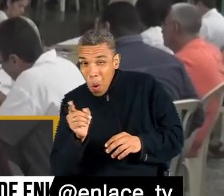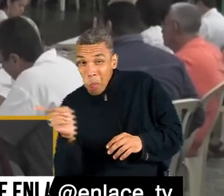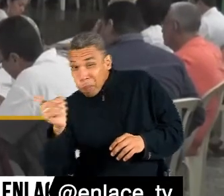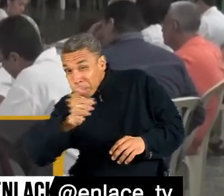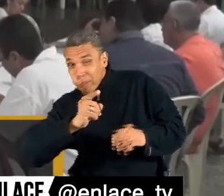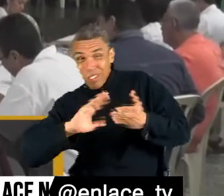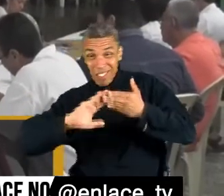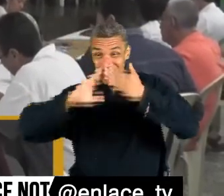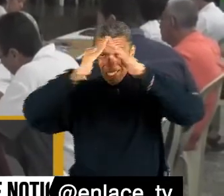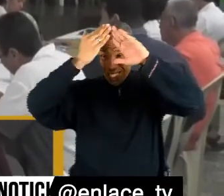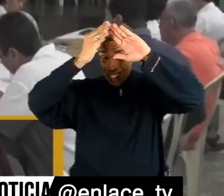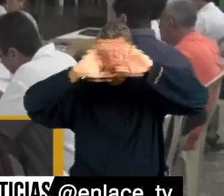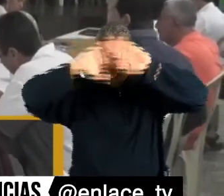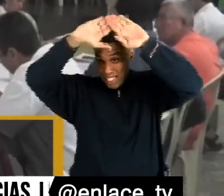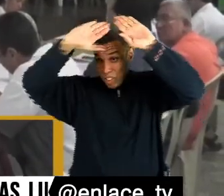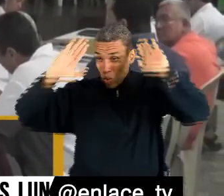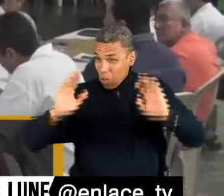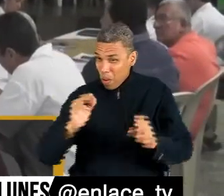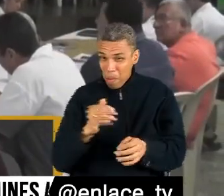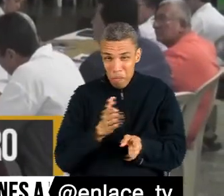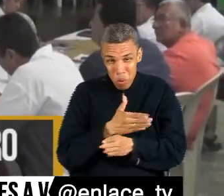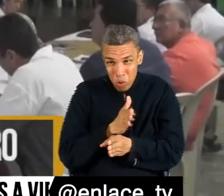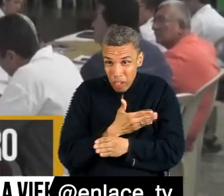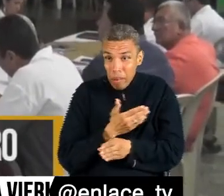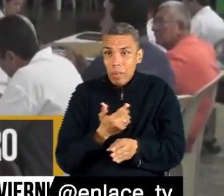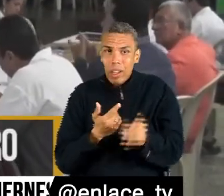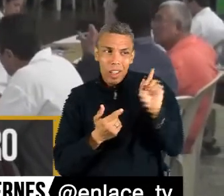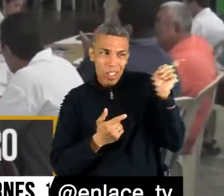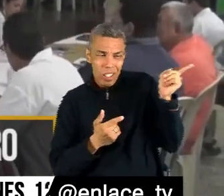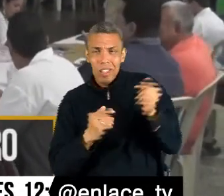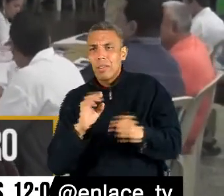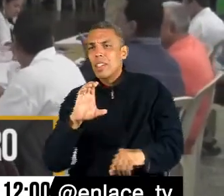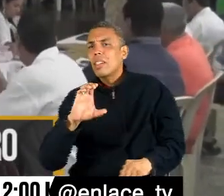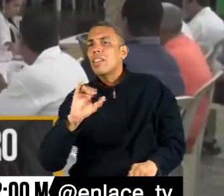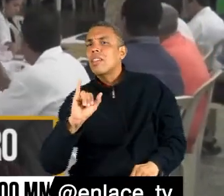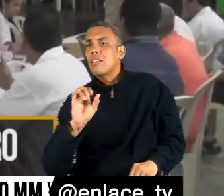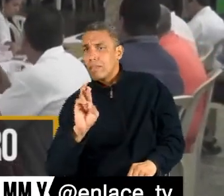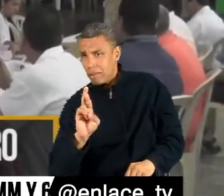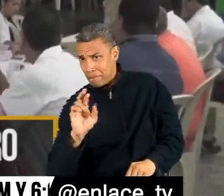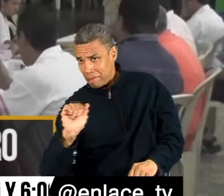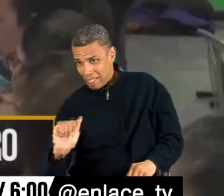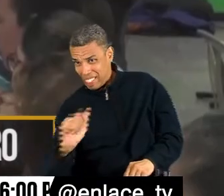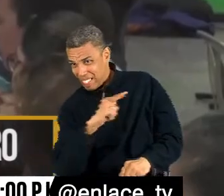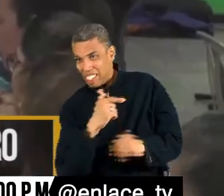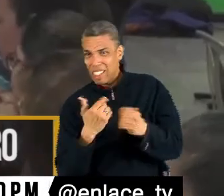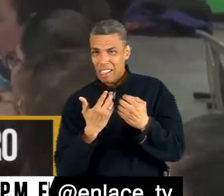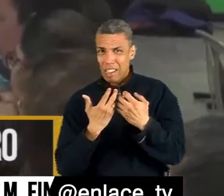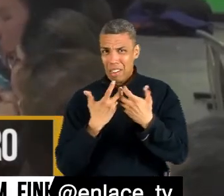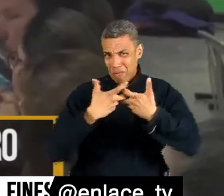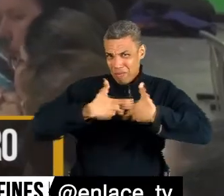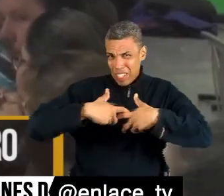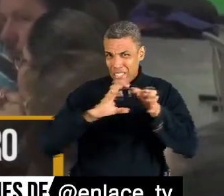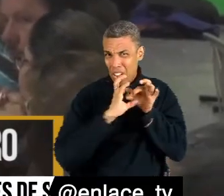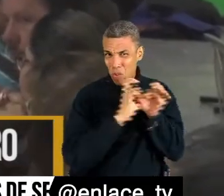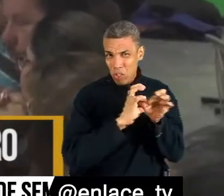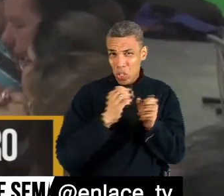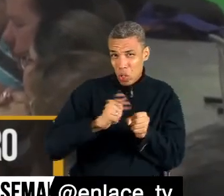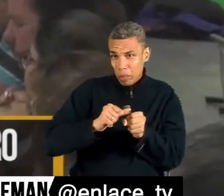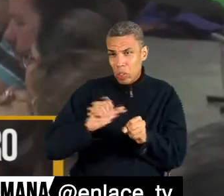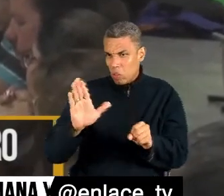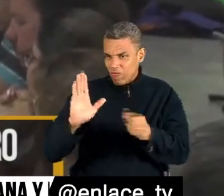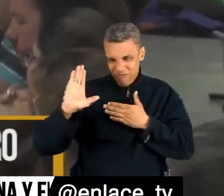estamos viviendo con el proyecto La Sira Infantas Ecopetrol Oxiandino. Representantes de la comunidad